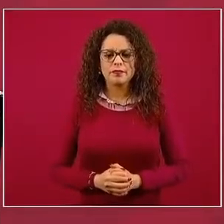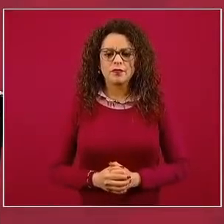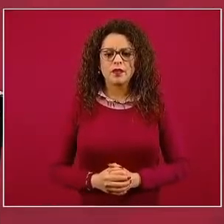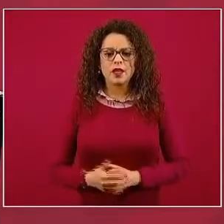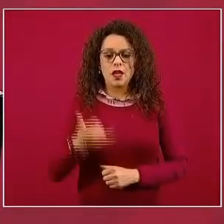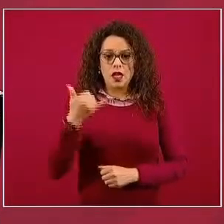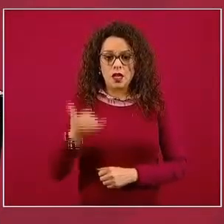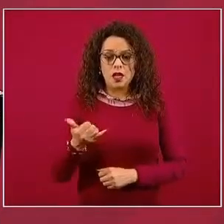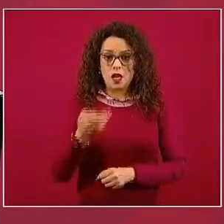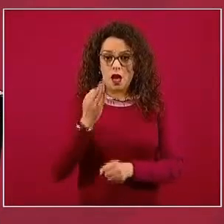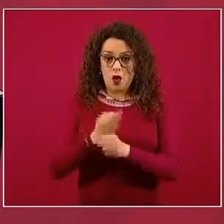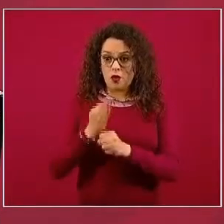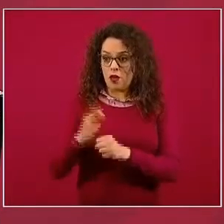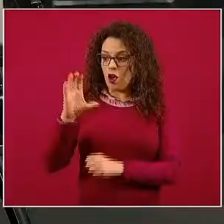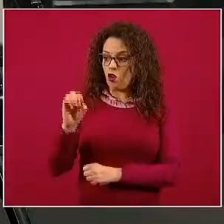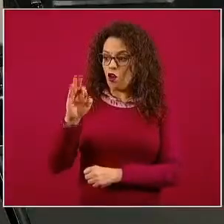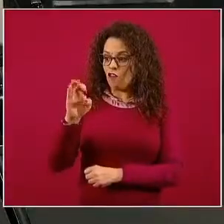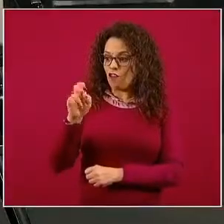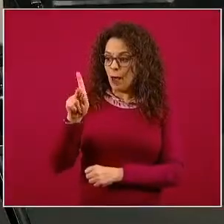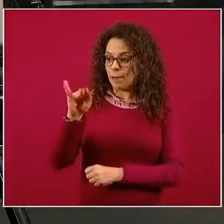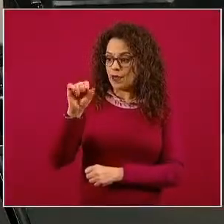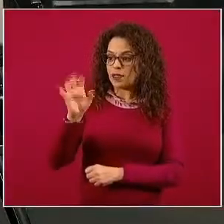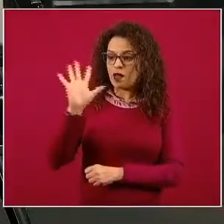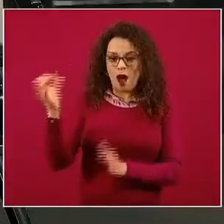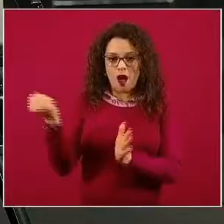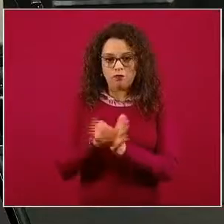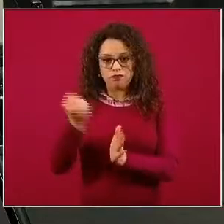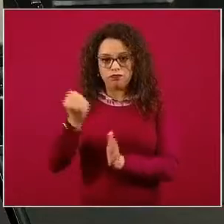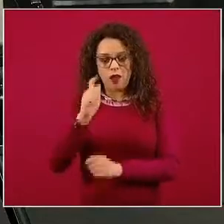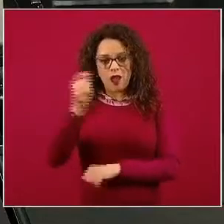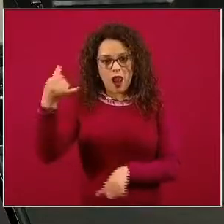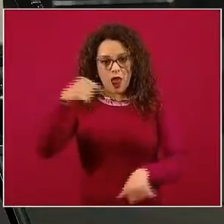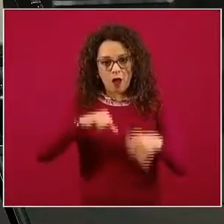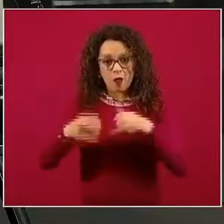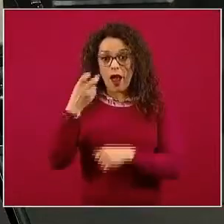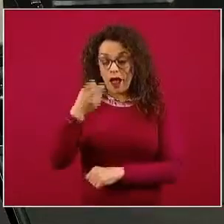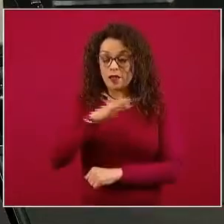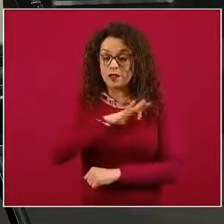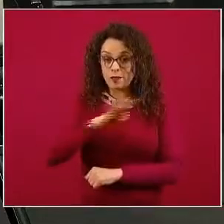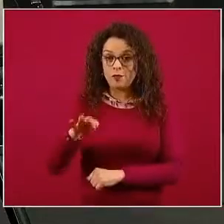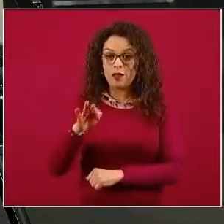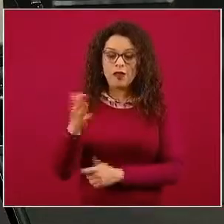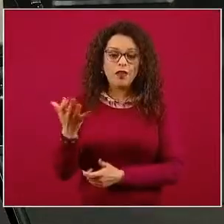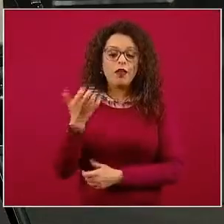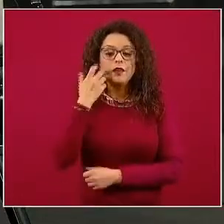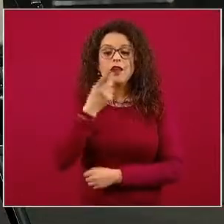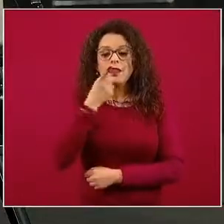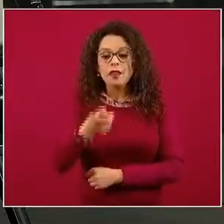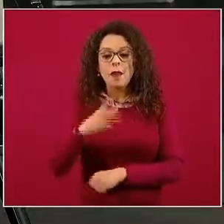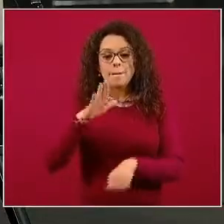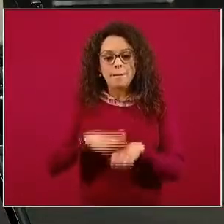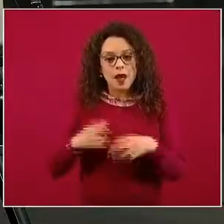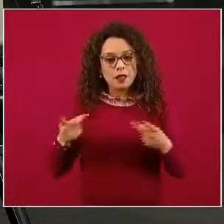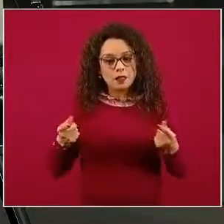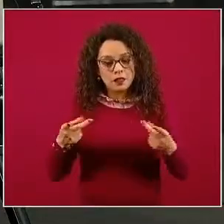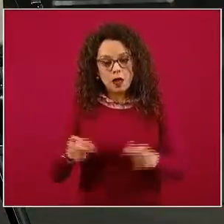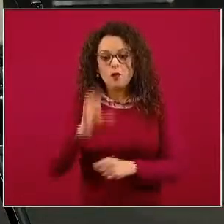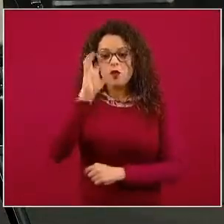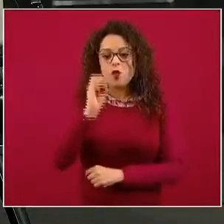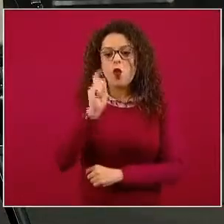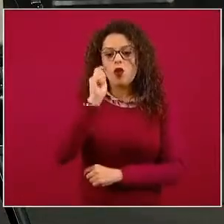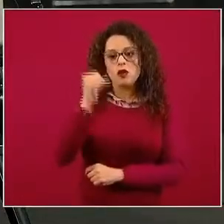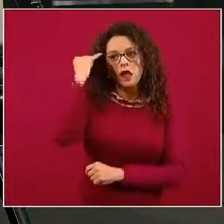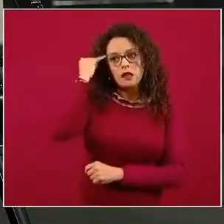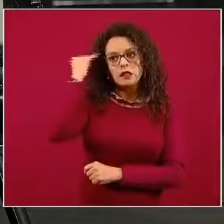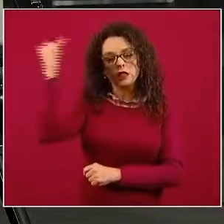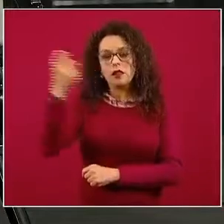que ustedes en COFEPRIS le dieron a los laboratorios, ¿esto agiliza de alguna manera o da esta falsa idea de que se agilizan